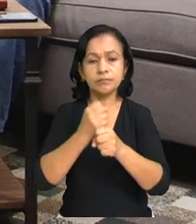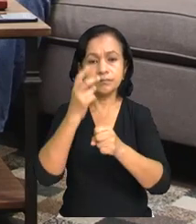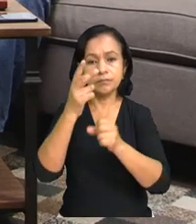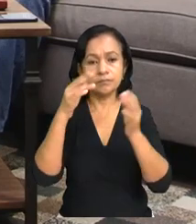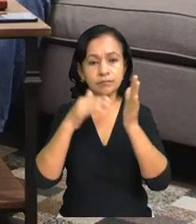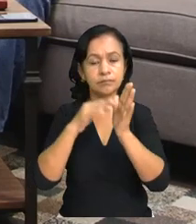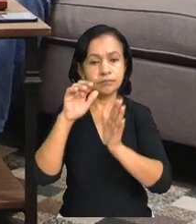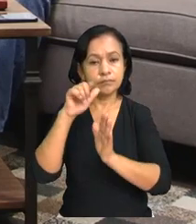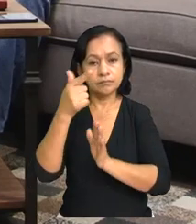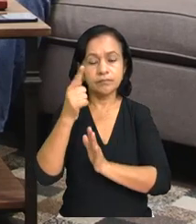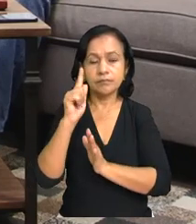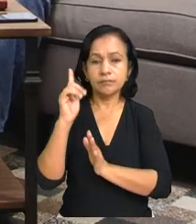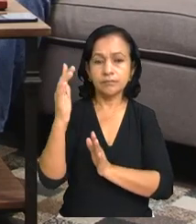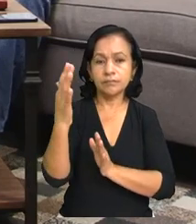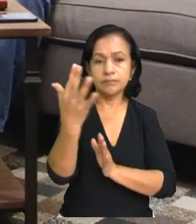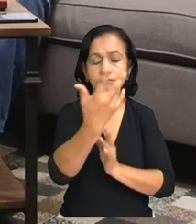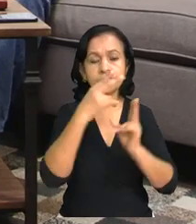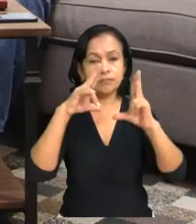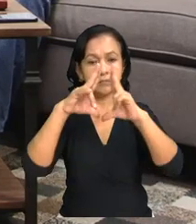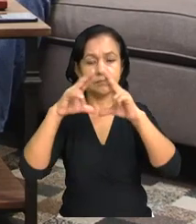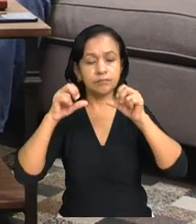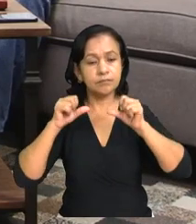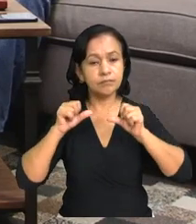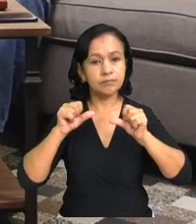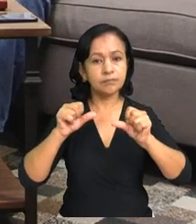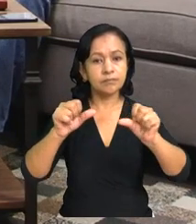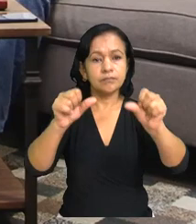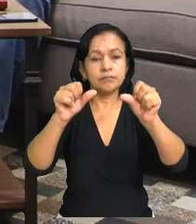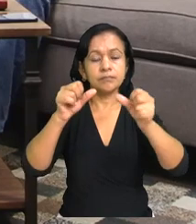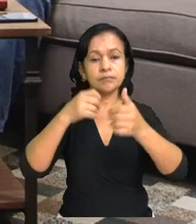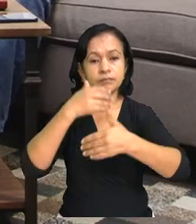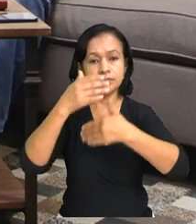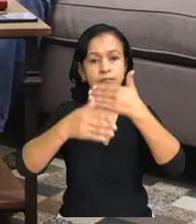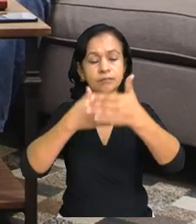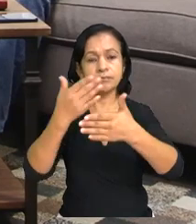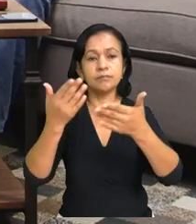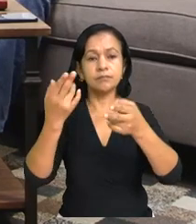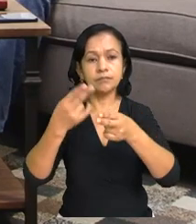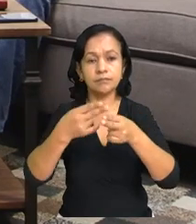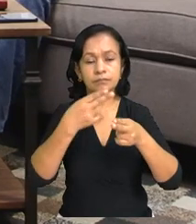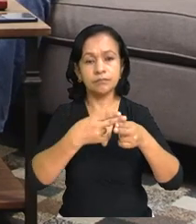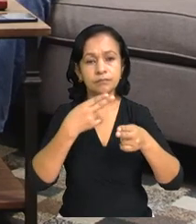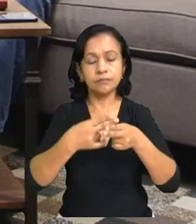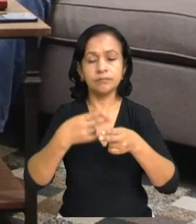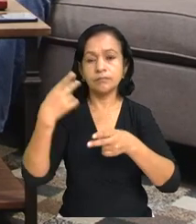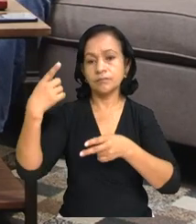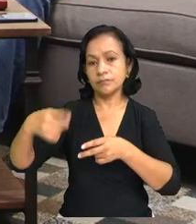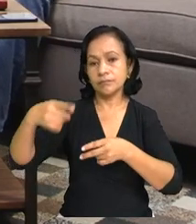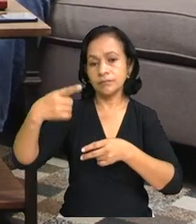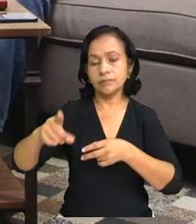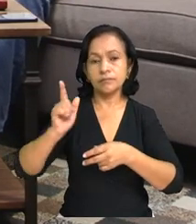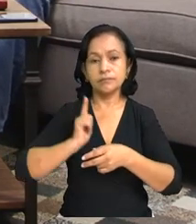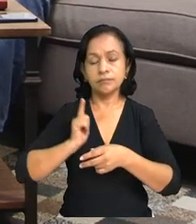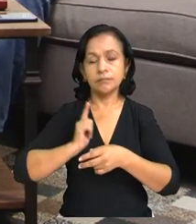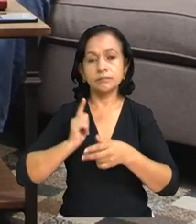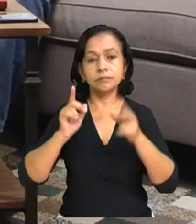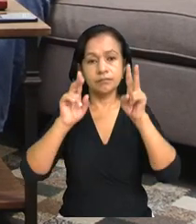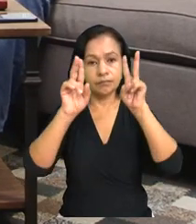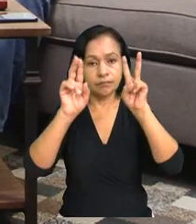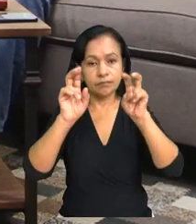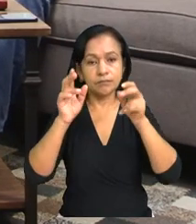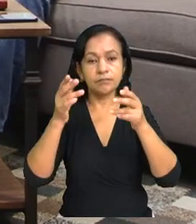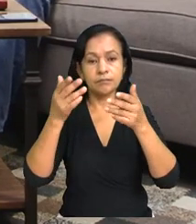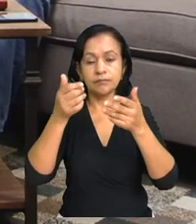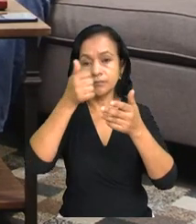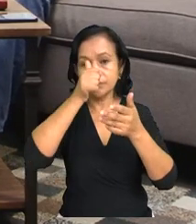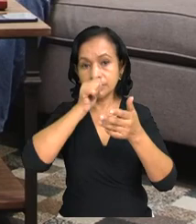todo el territorio de nuestro país para continuar con este proceso que se llama restitución de derechos y en este caso el acceso